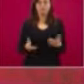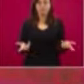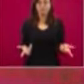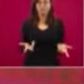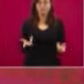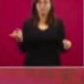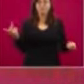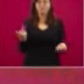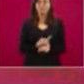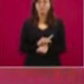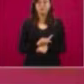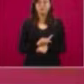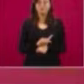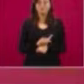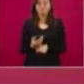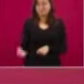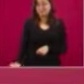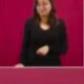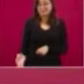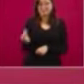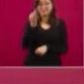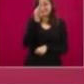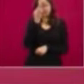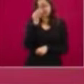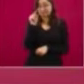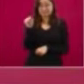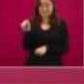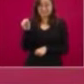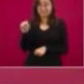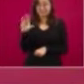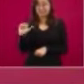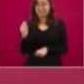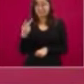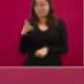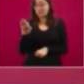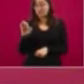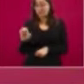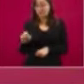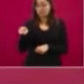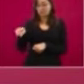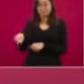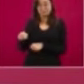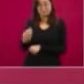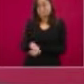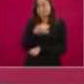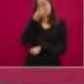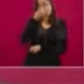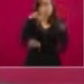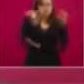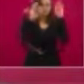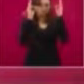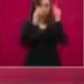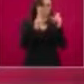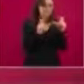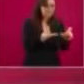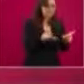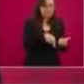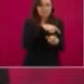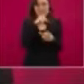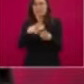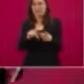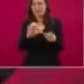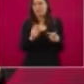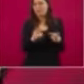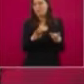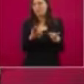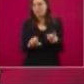económicos que los temas de seguridad. Exacto. Te iba a decir, más que un tema de percepción, es un tema de jerarquización en la